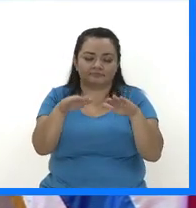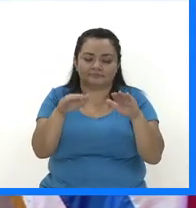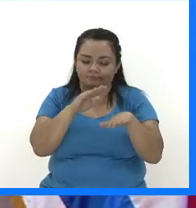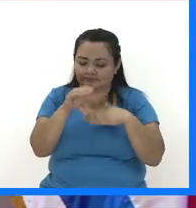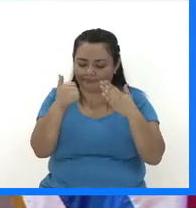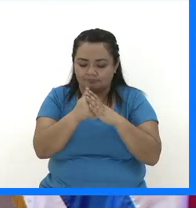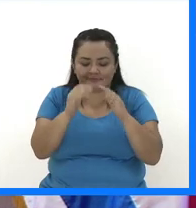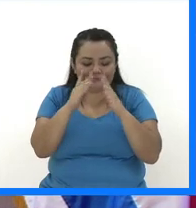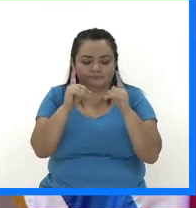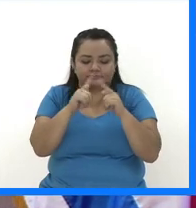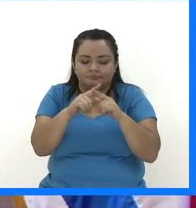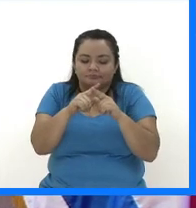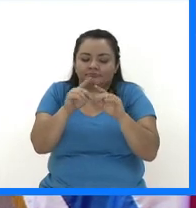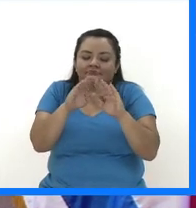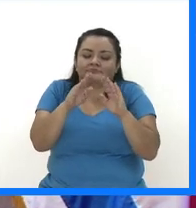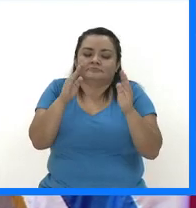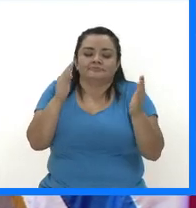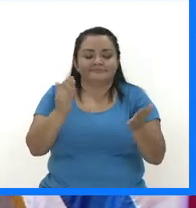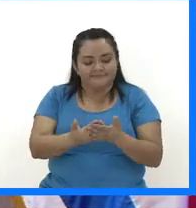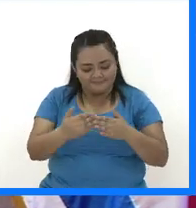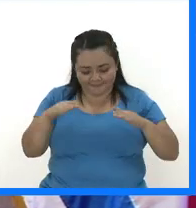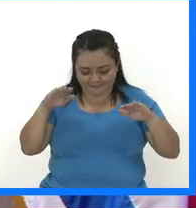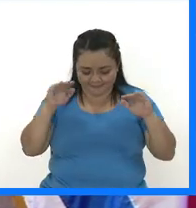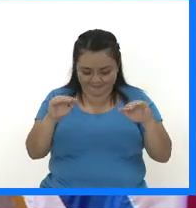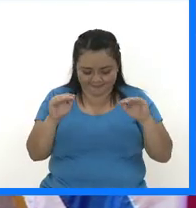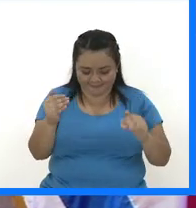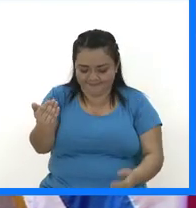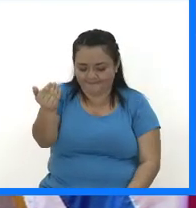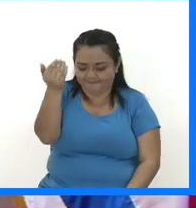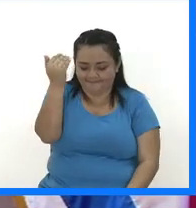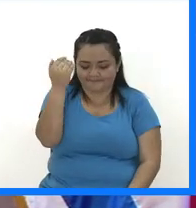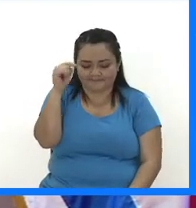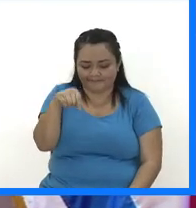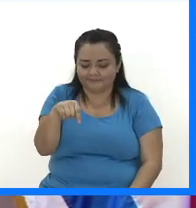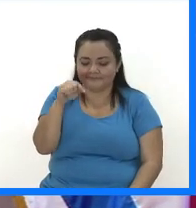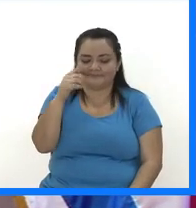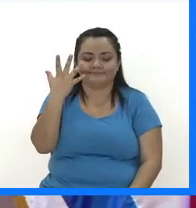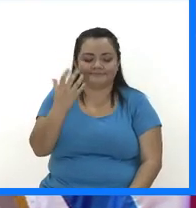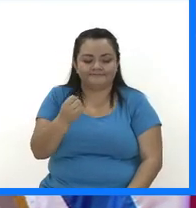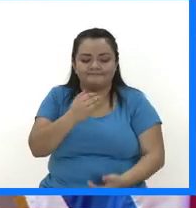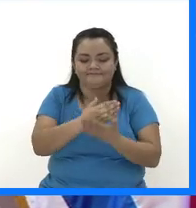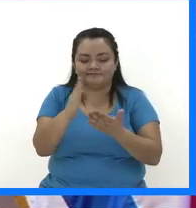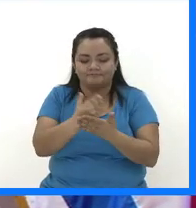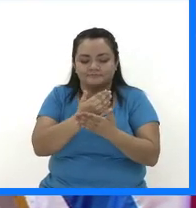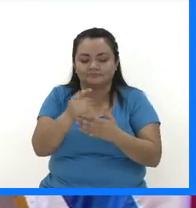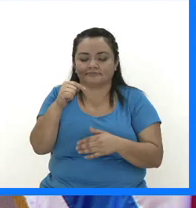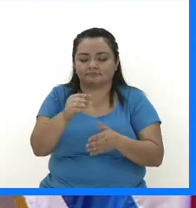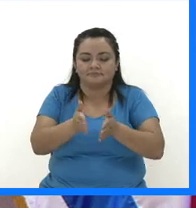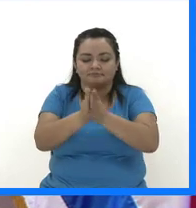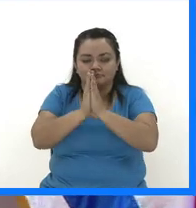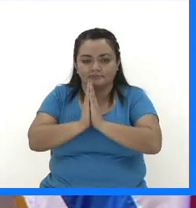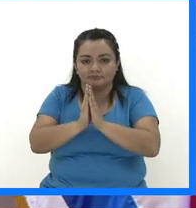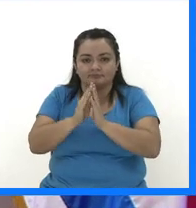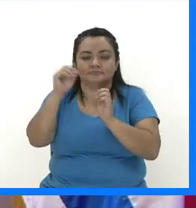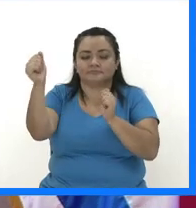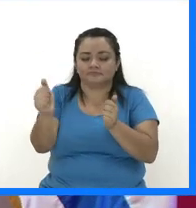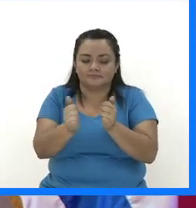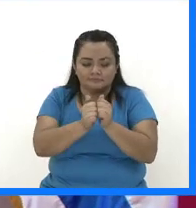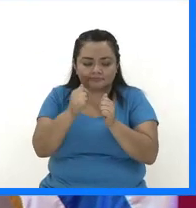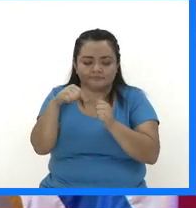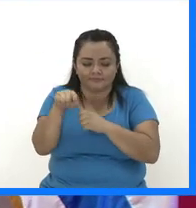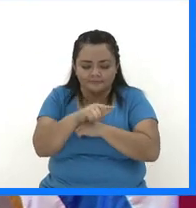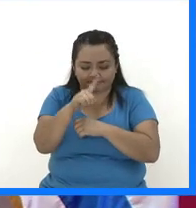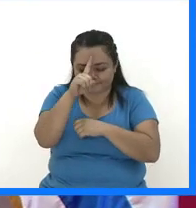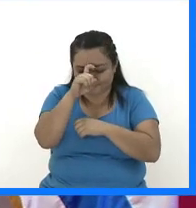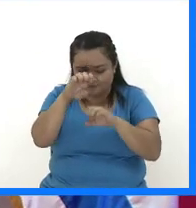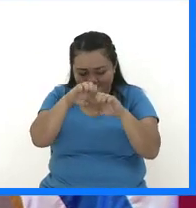todas las iglesias en el mundo gracias por todas las enseñanzas que hoy van a ser compartidas hoy suplico que me acompañes junto a estos